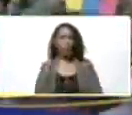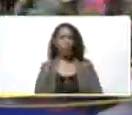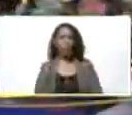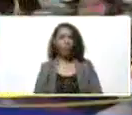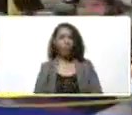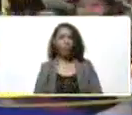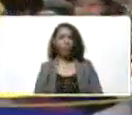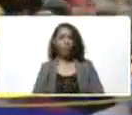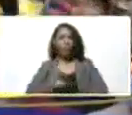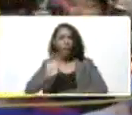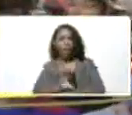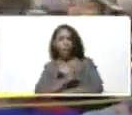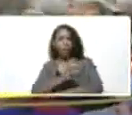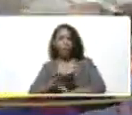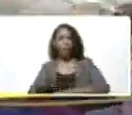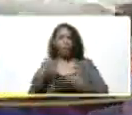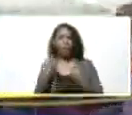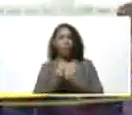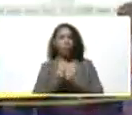Cantemos,